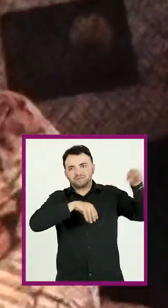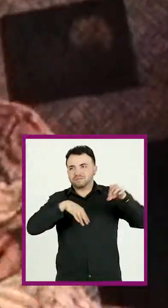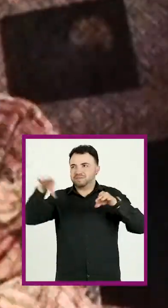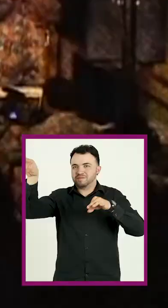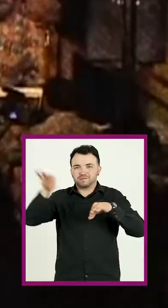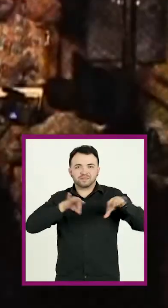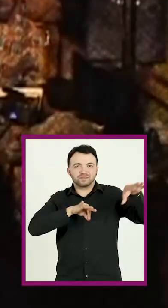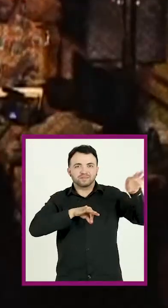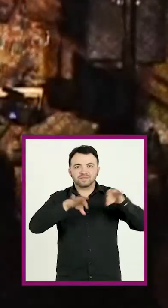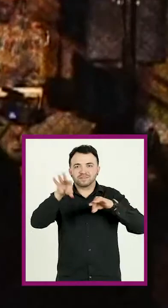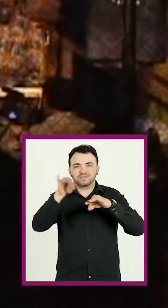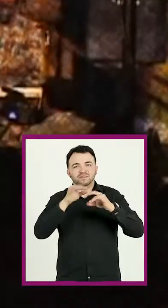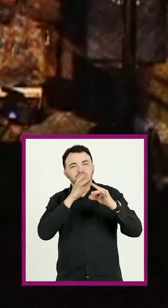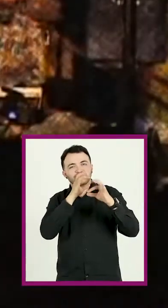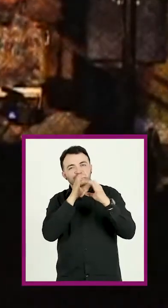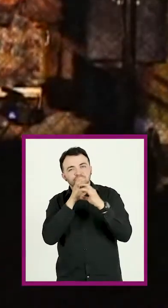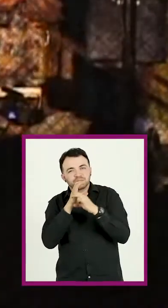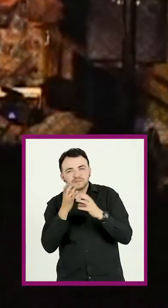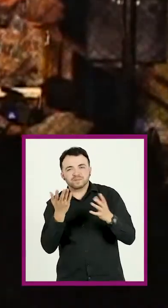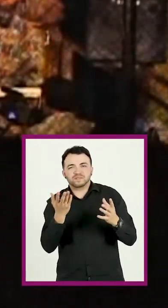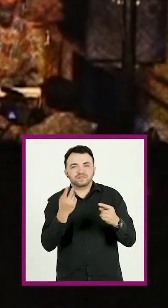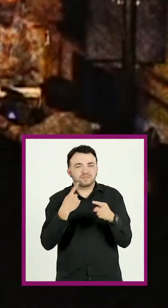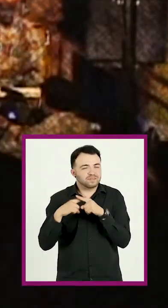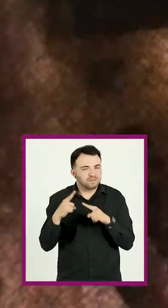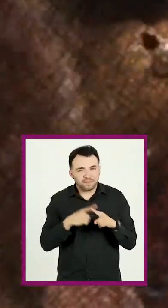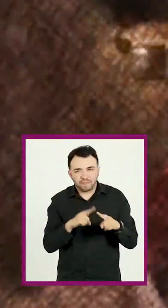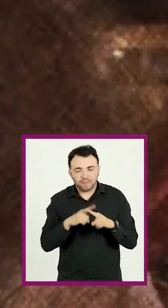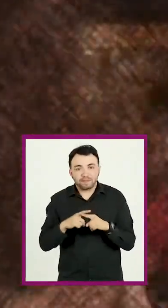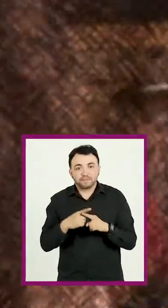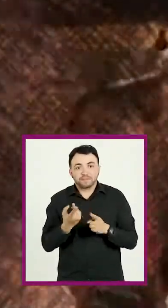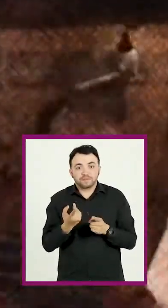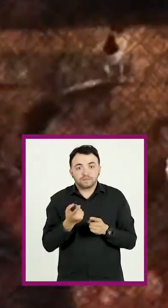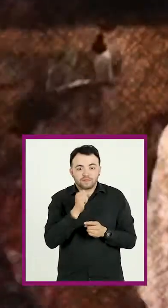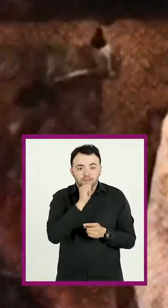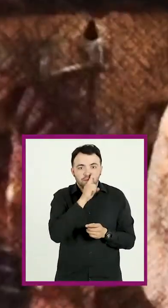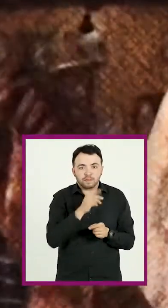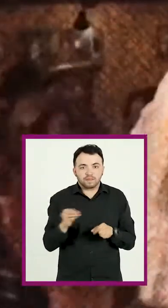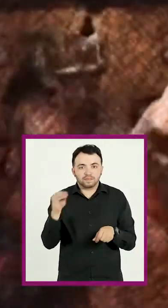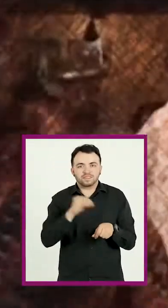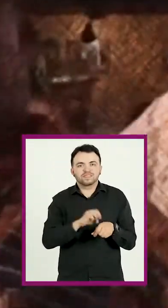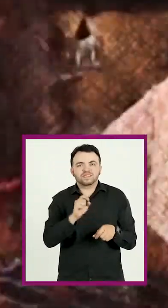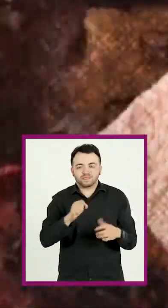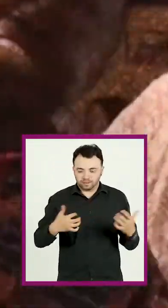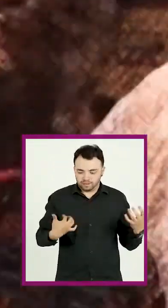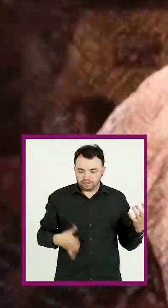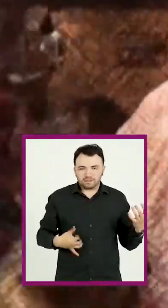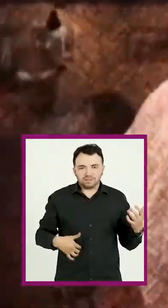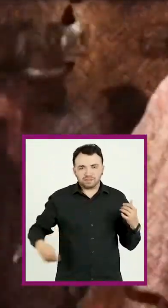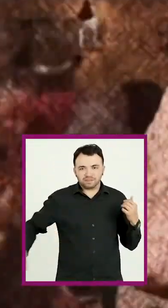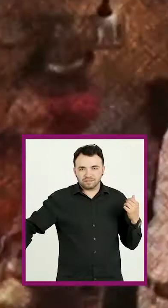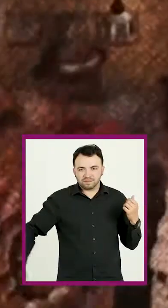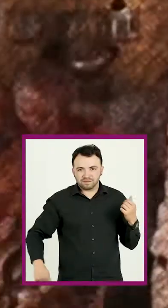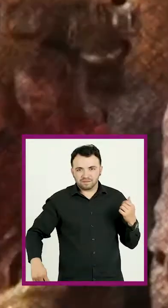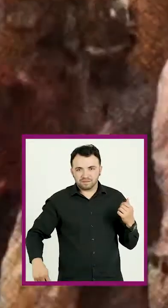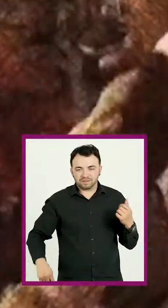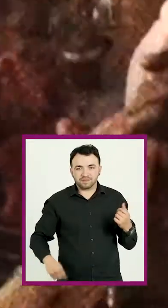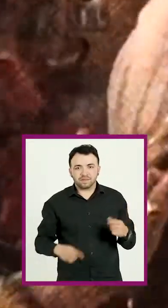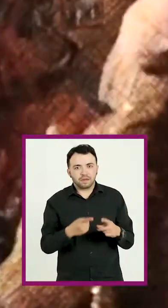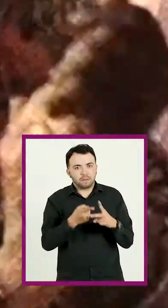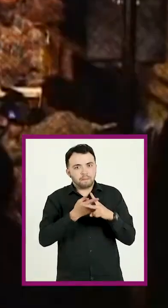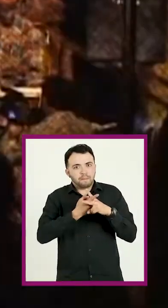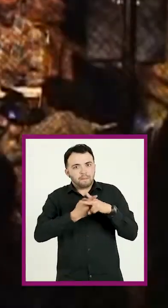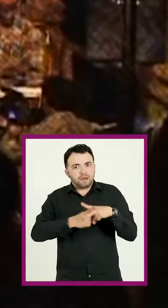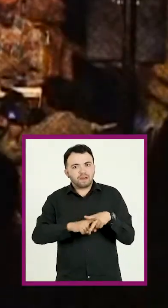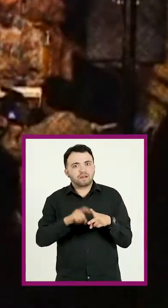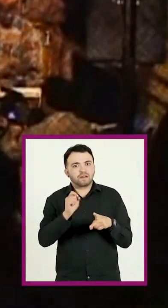trompetas, otro tipo de alientos y así. Añadieron sobre todo la guitarra eléctrica y empezó un género llamado High